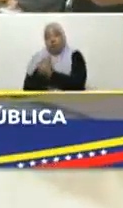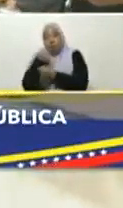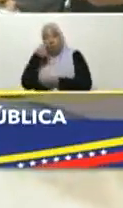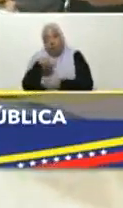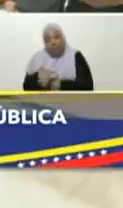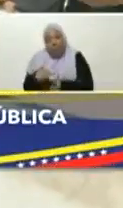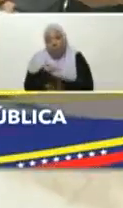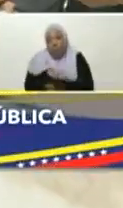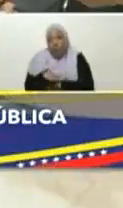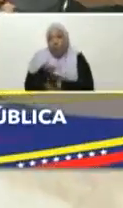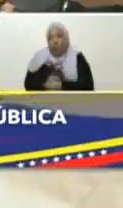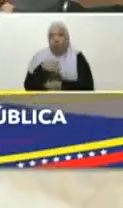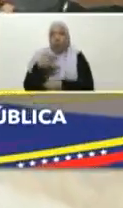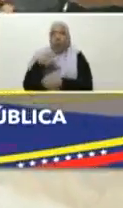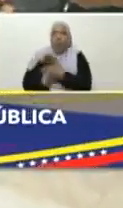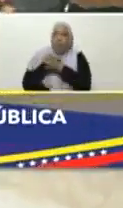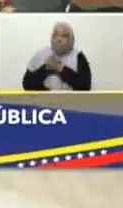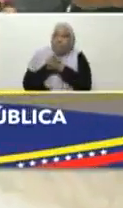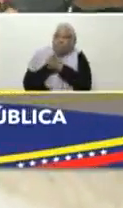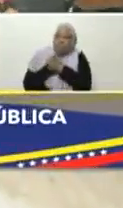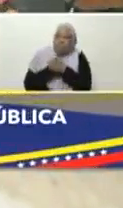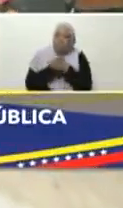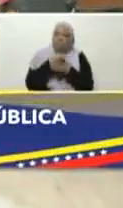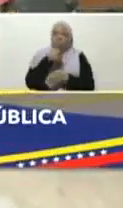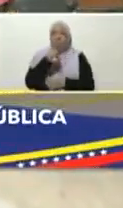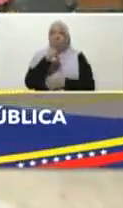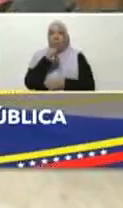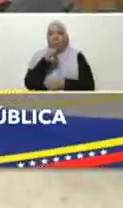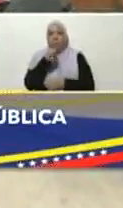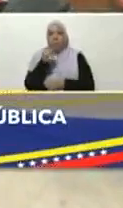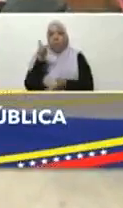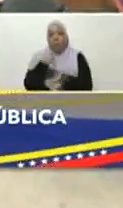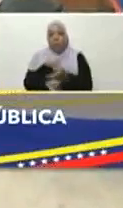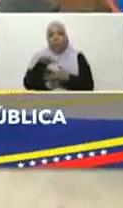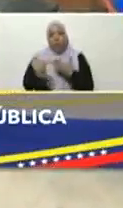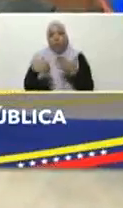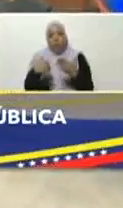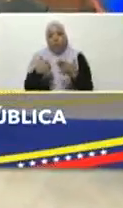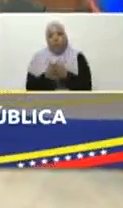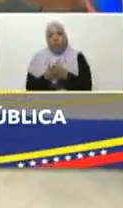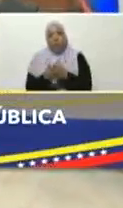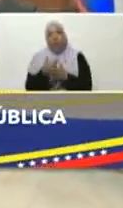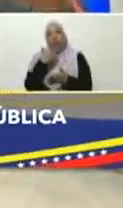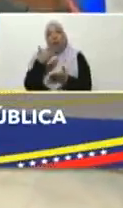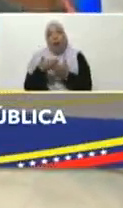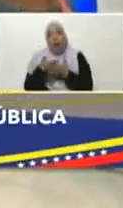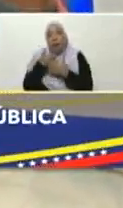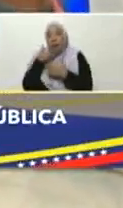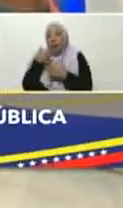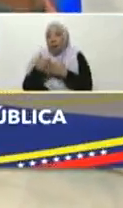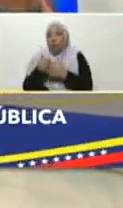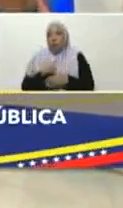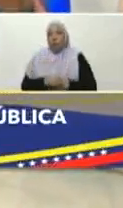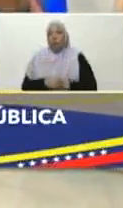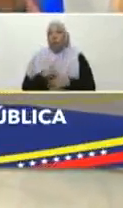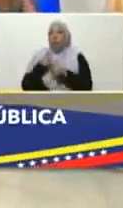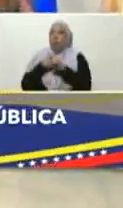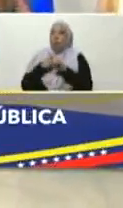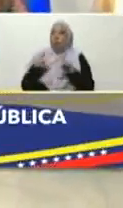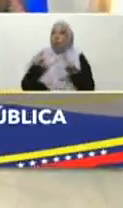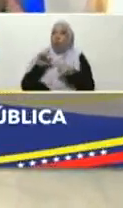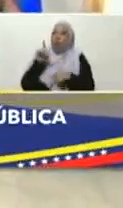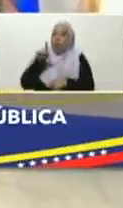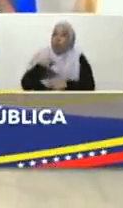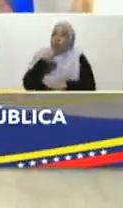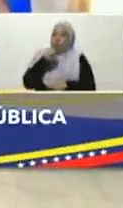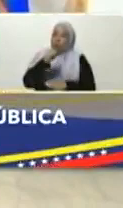aprecio a través de todos los años. Así que de parte de todo el Liceño les damos las gracias. Pero se ha demostrado también